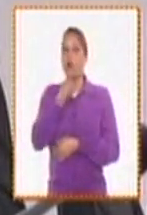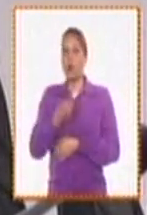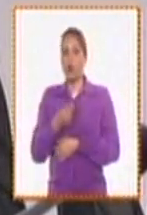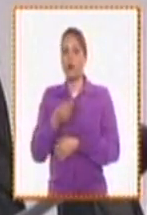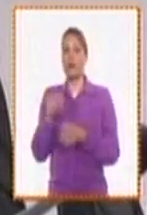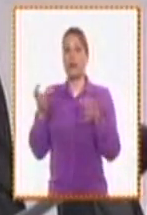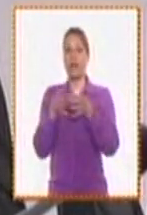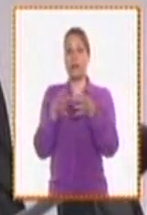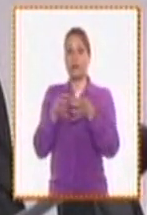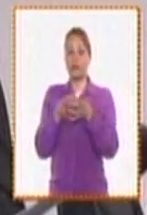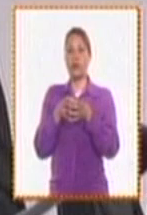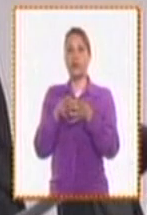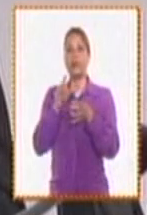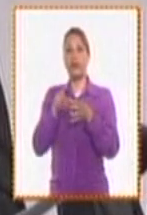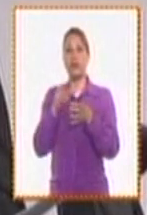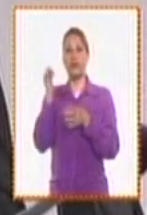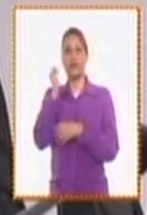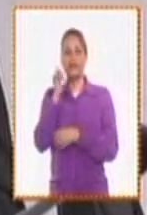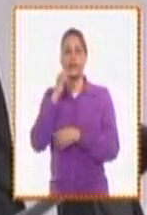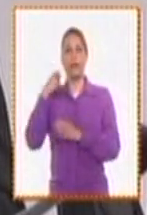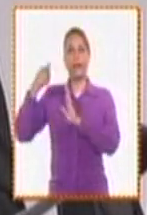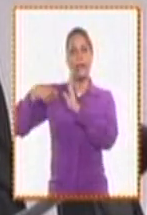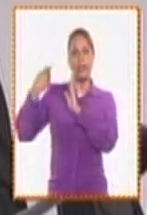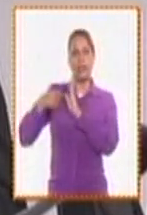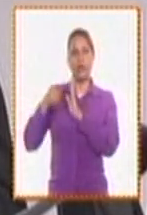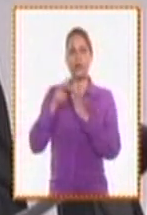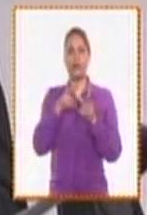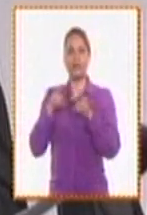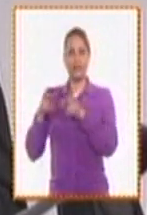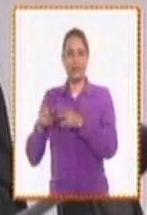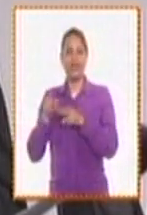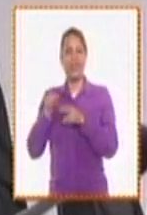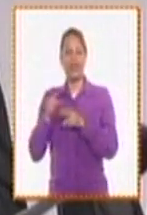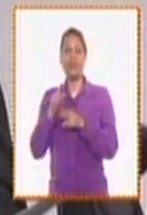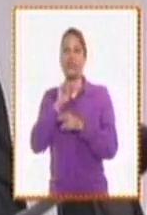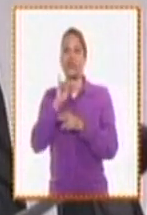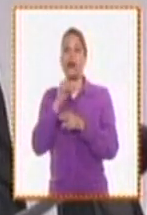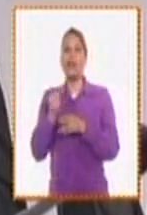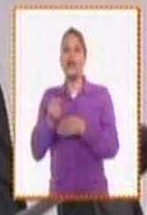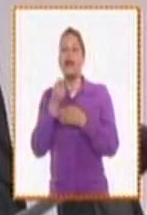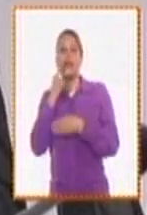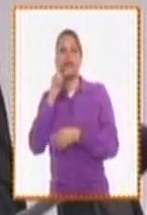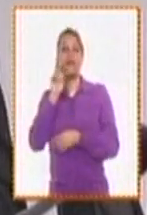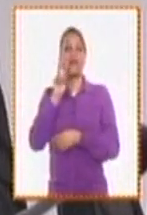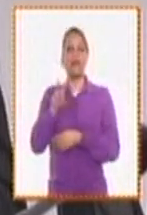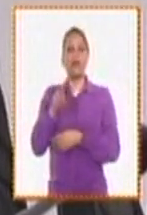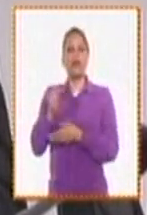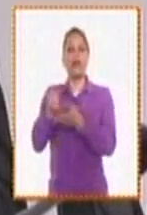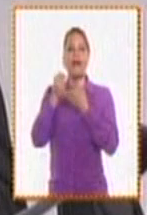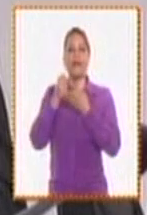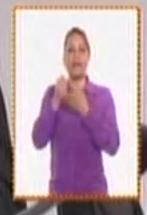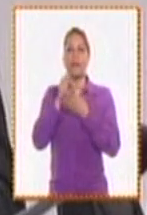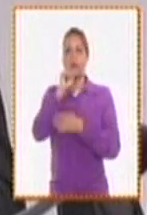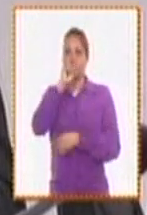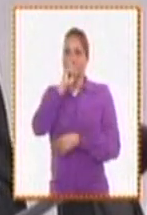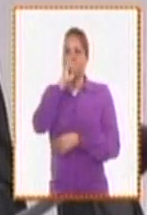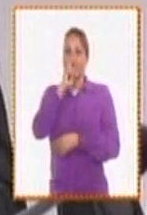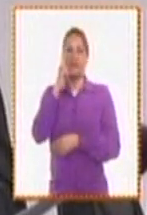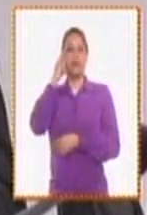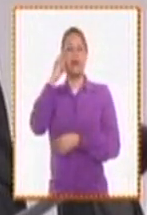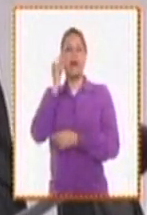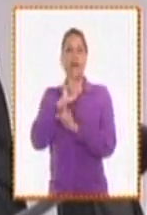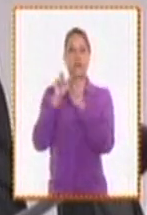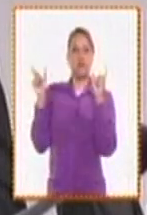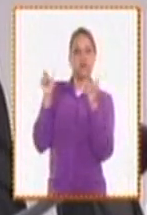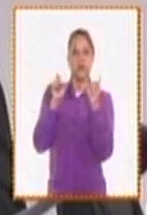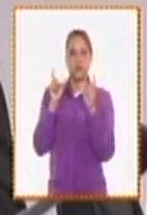productos audiovisuales, películas, series, que además hintan al consumo de la droga, la normalizan de alguna forma también y les parece atractivo